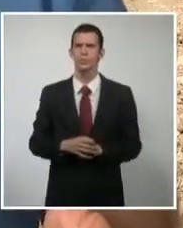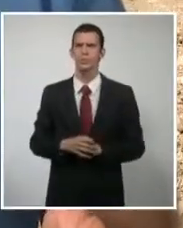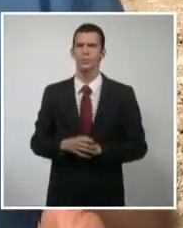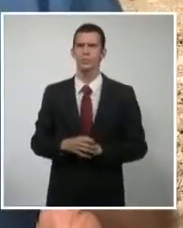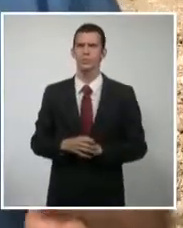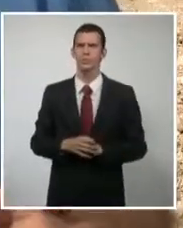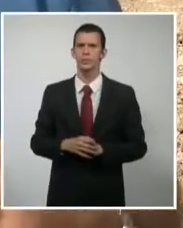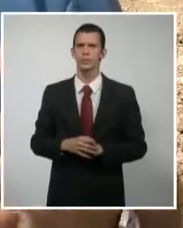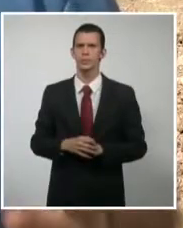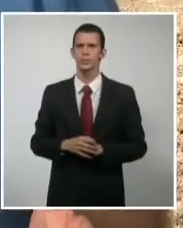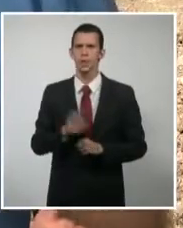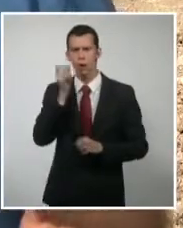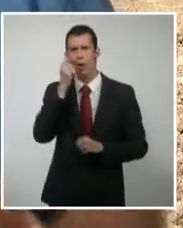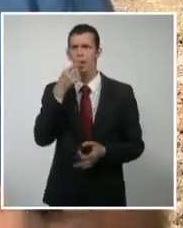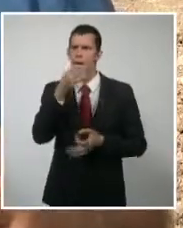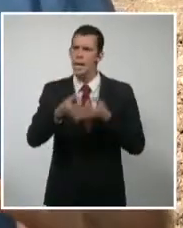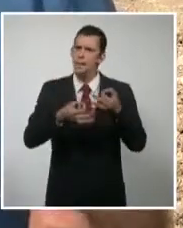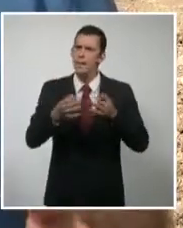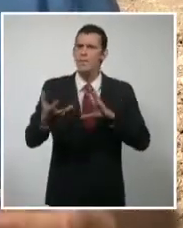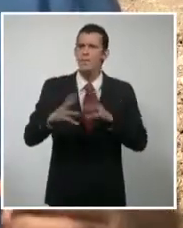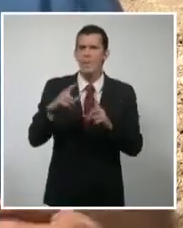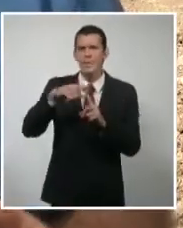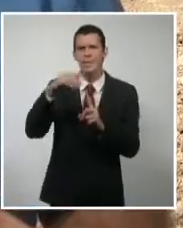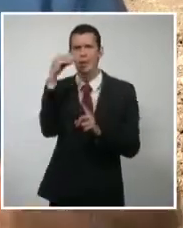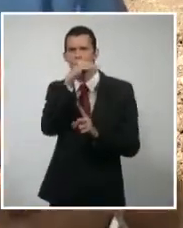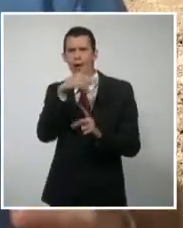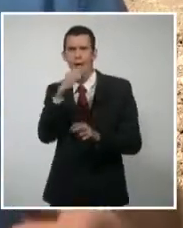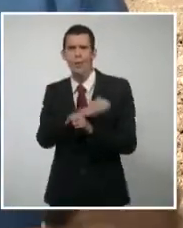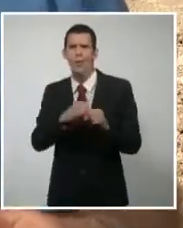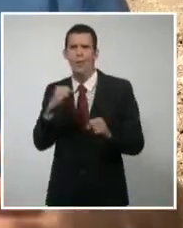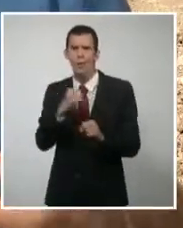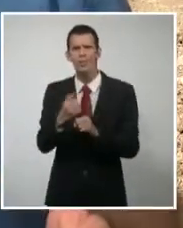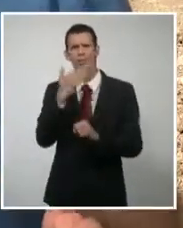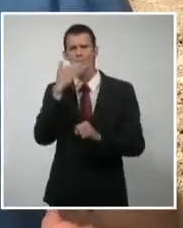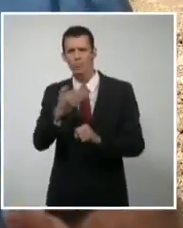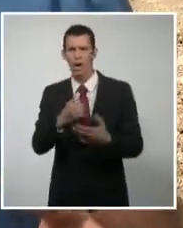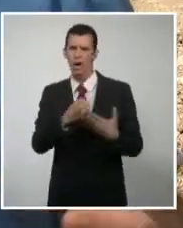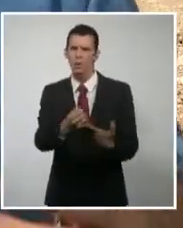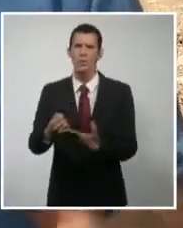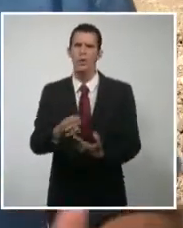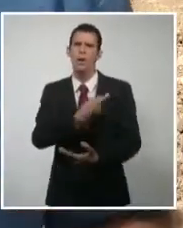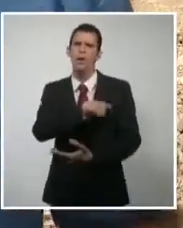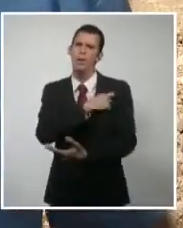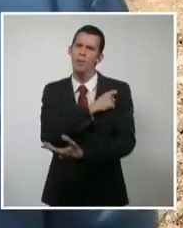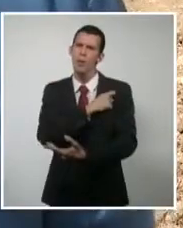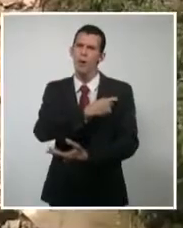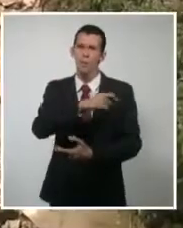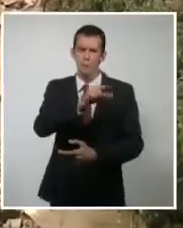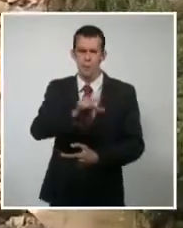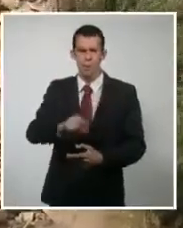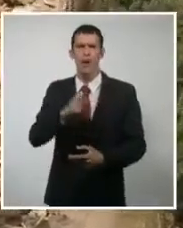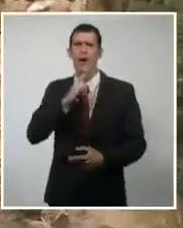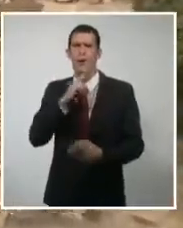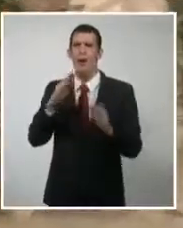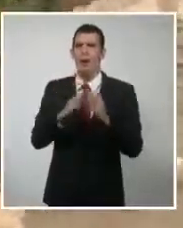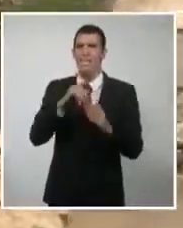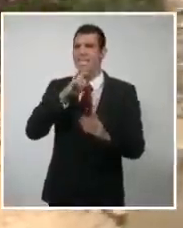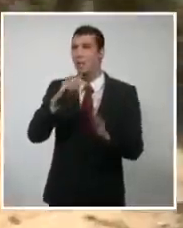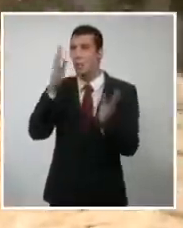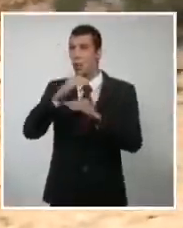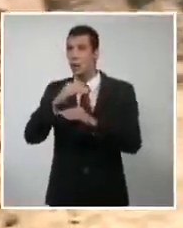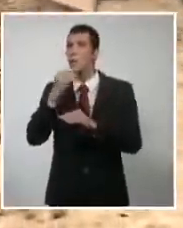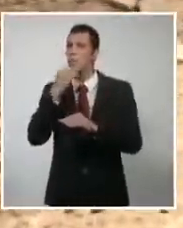más estabilidad en el servicio para que la población pueda utilizarla de forma estable durante toda su higiene, que es vital en este momento. Estos proyectos